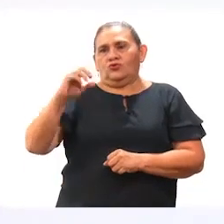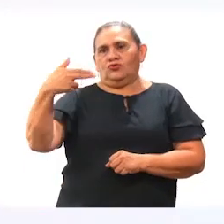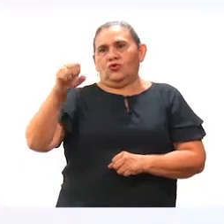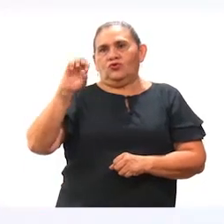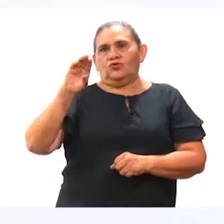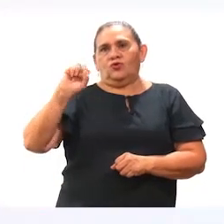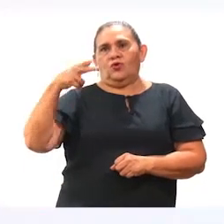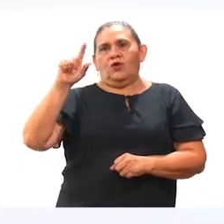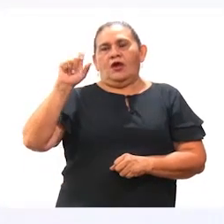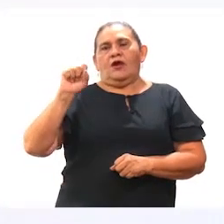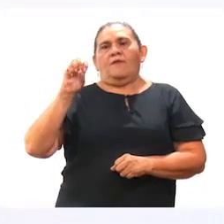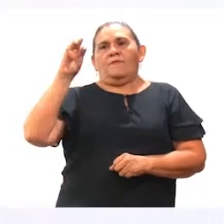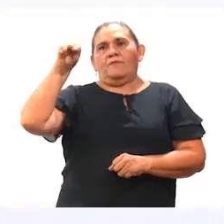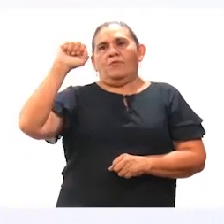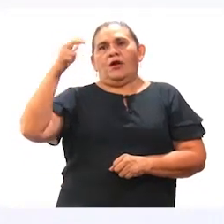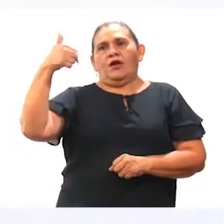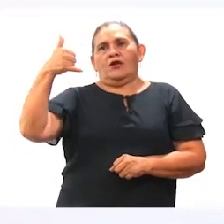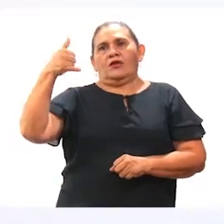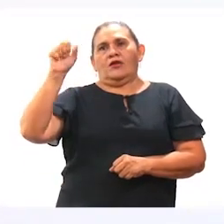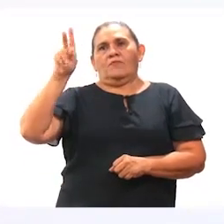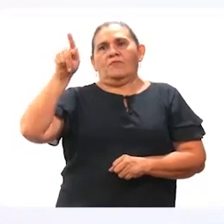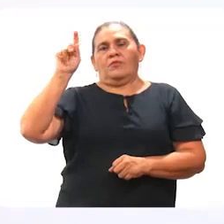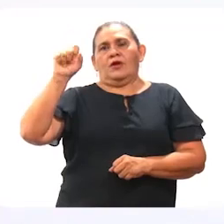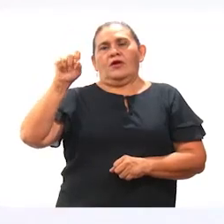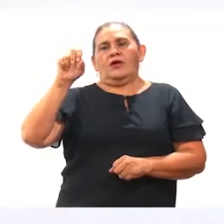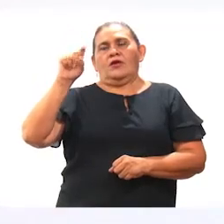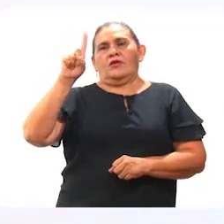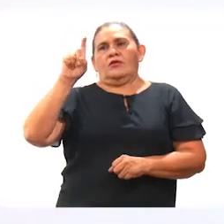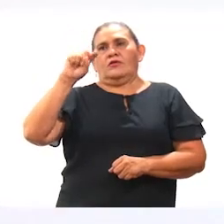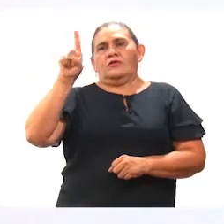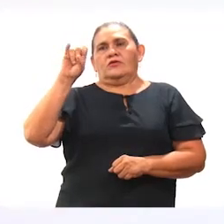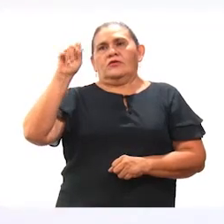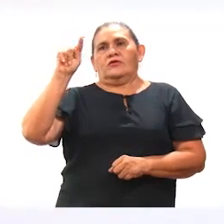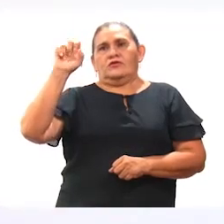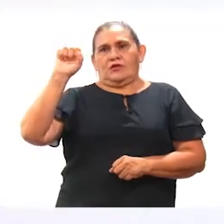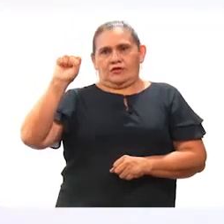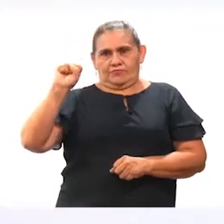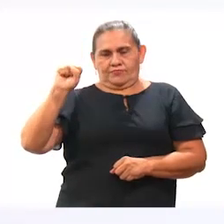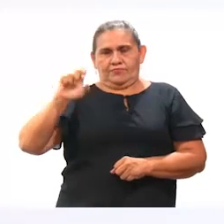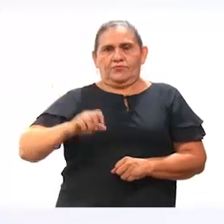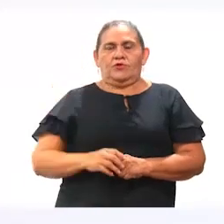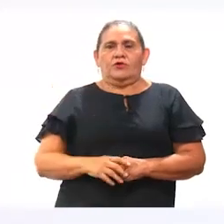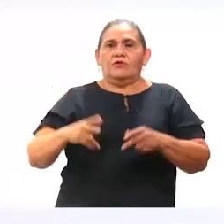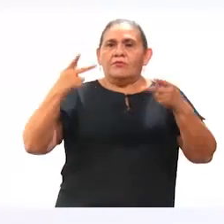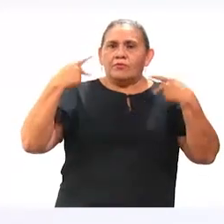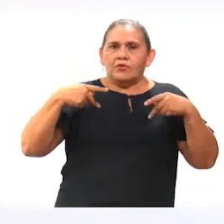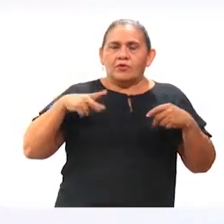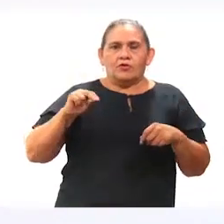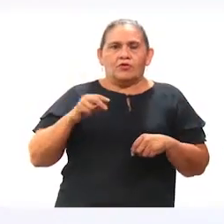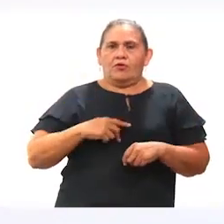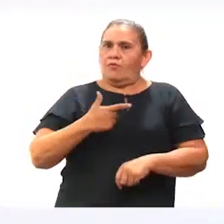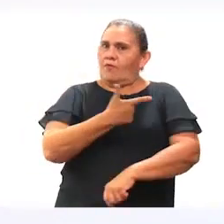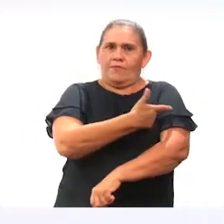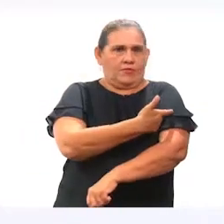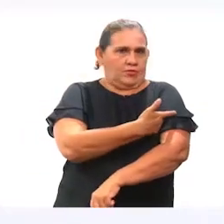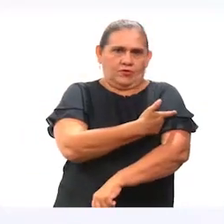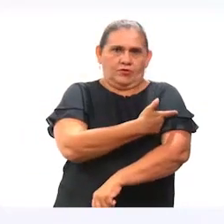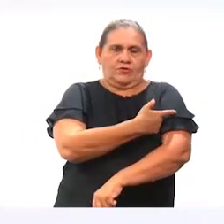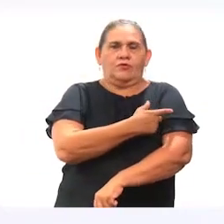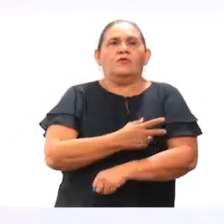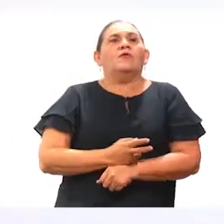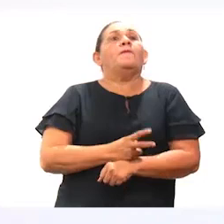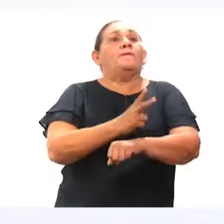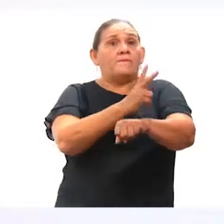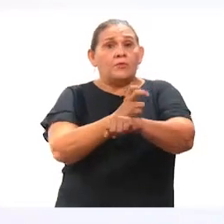Chocholá, Ixil, Mayapán, Canzacab, Tzitaz, Calotmul y Chapab. Las personas que no han recibido la vacuna se les